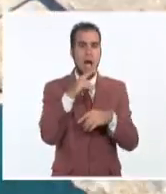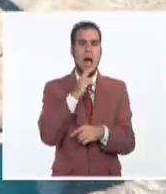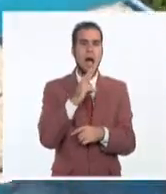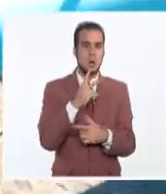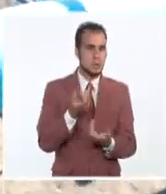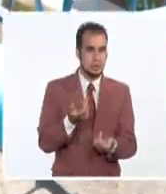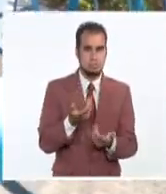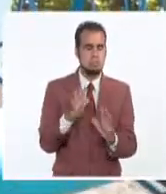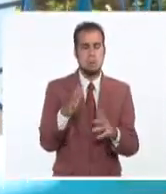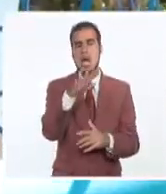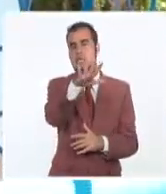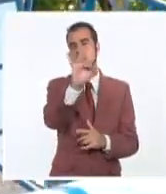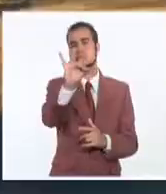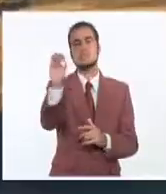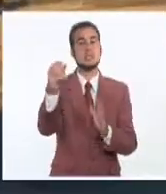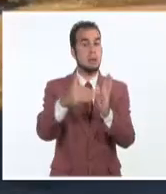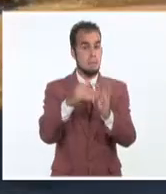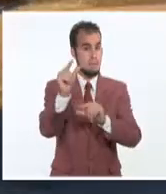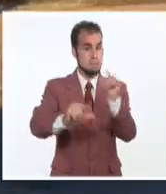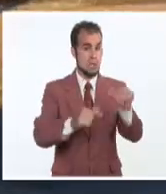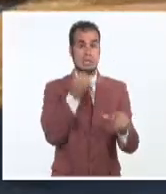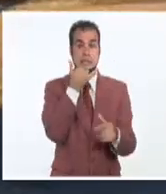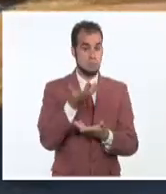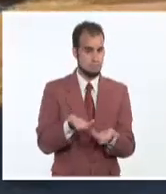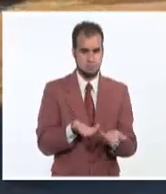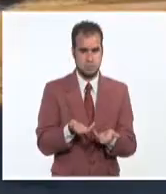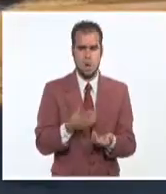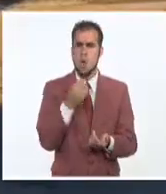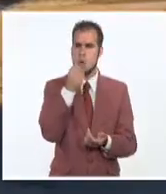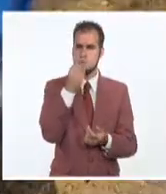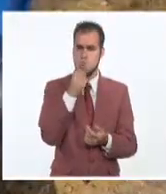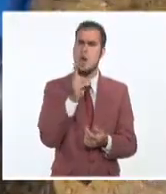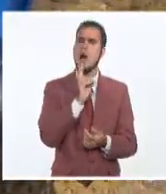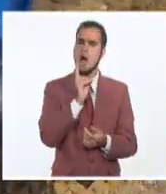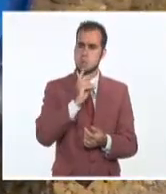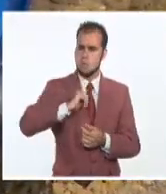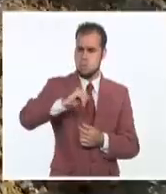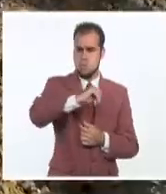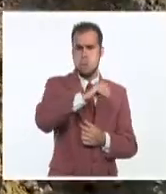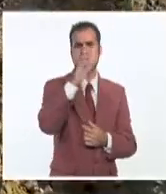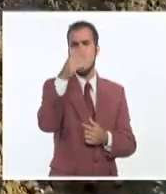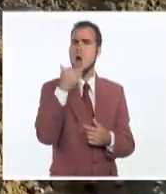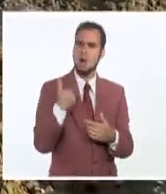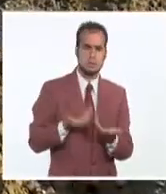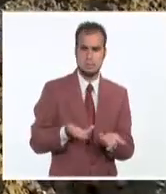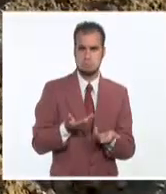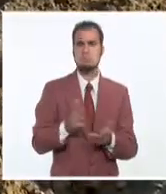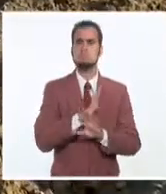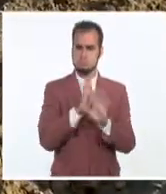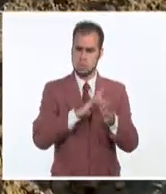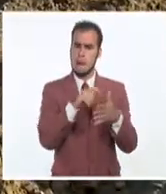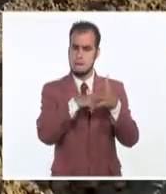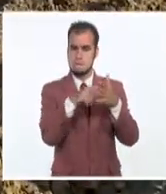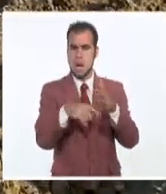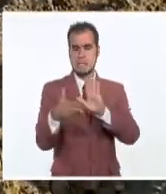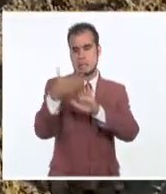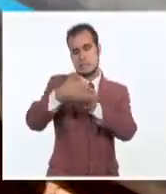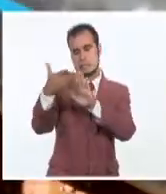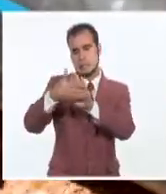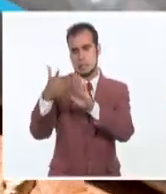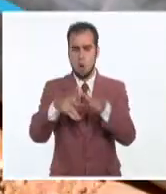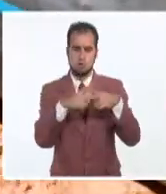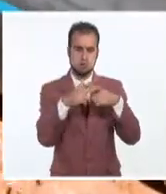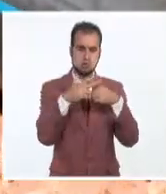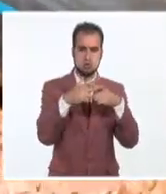570,000. Para mitigar la sequía actual y asegurar el suministro de agua en el futuro, se realizan varias acciones de construcción y